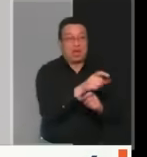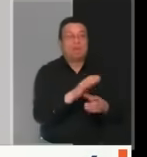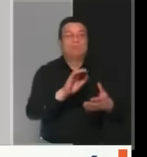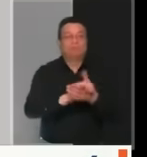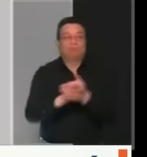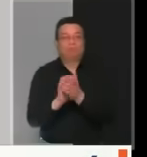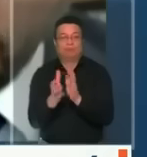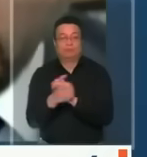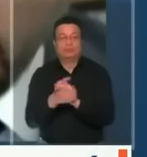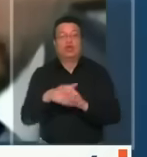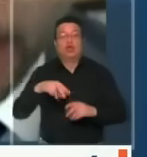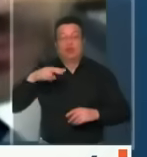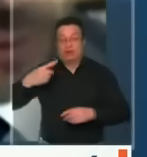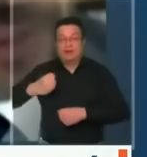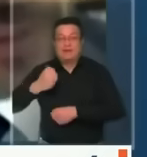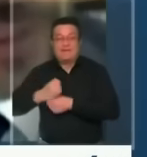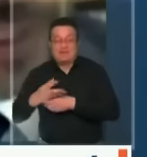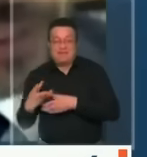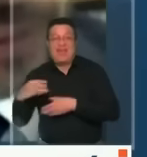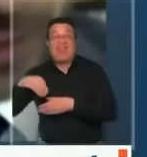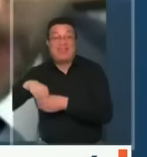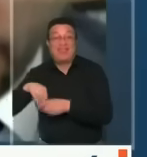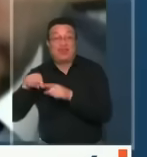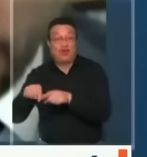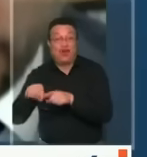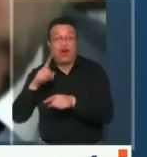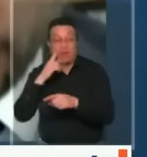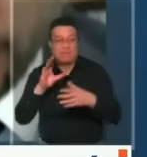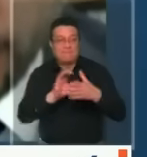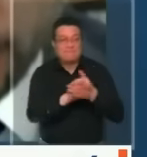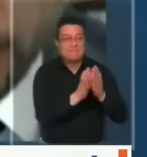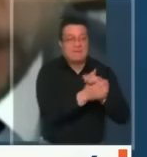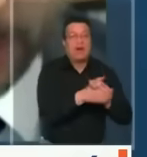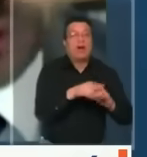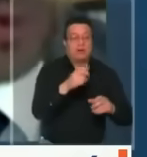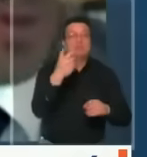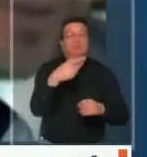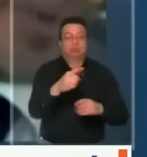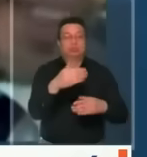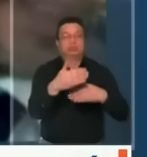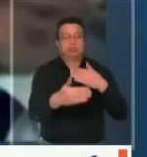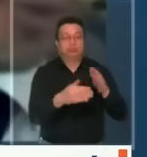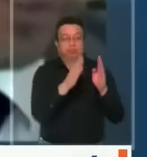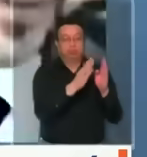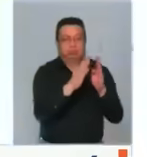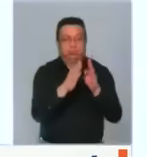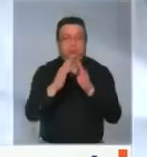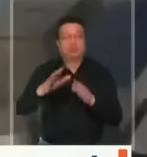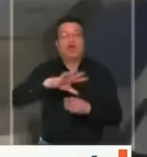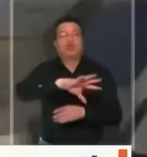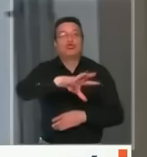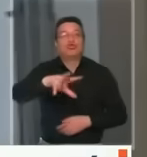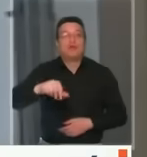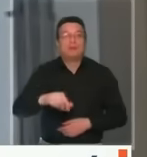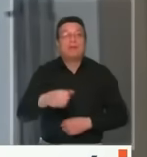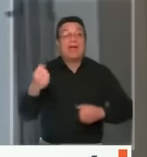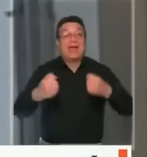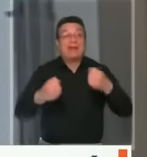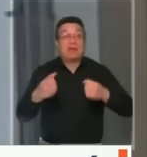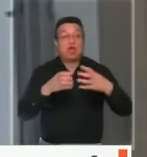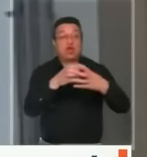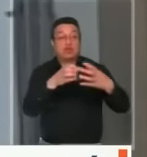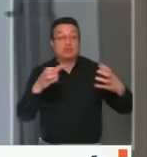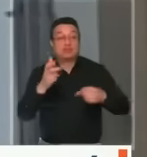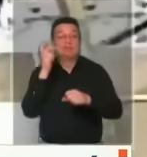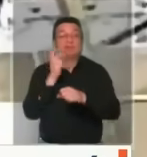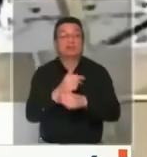con empleados públicos participaron en cada una de las etapas del planificado robo. Un camión de bien. Sustrajeron